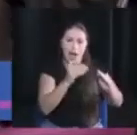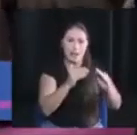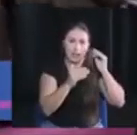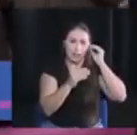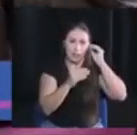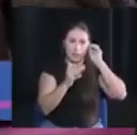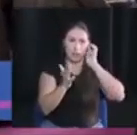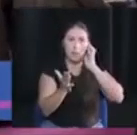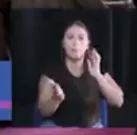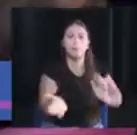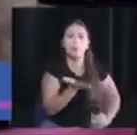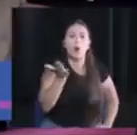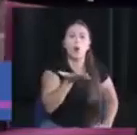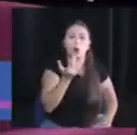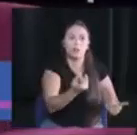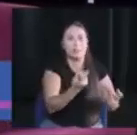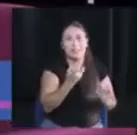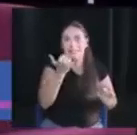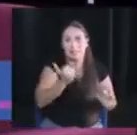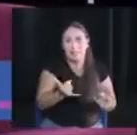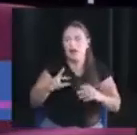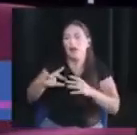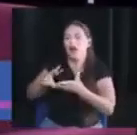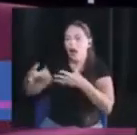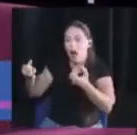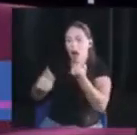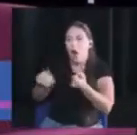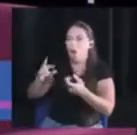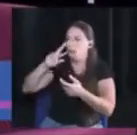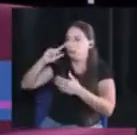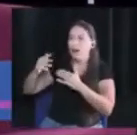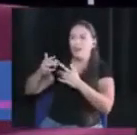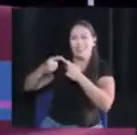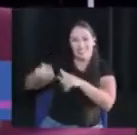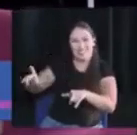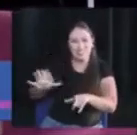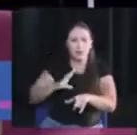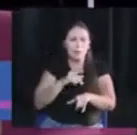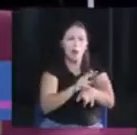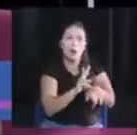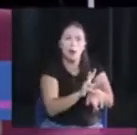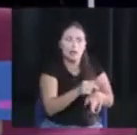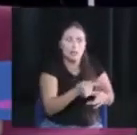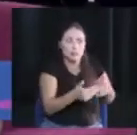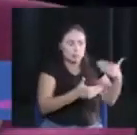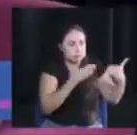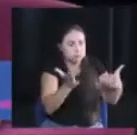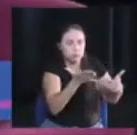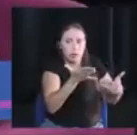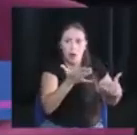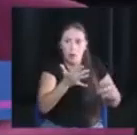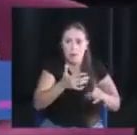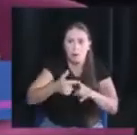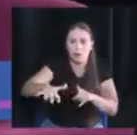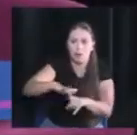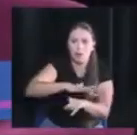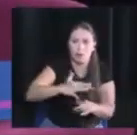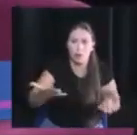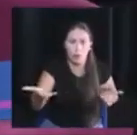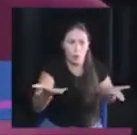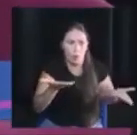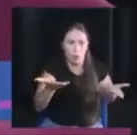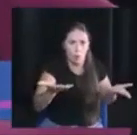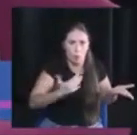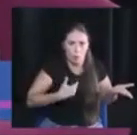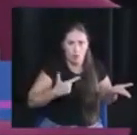entre producción necesaria y protección ambiental que hay que resolver produciendo con